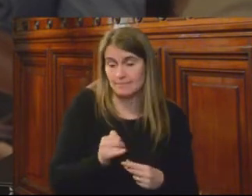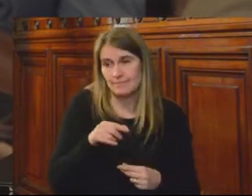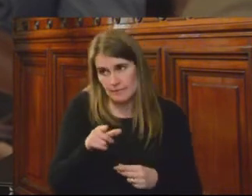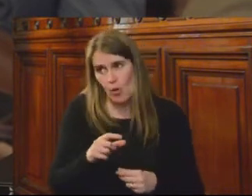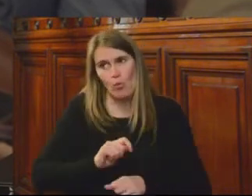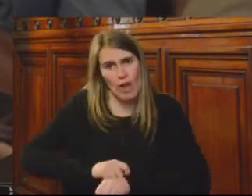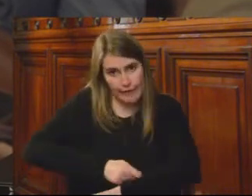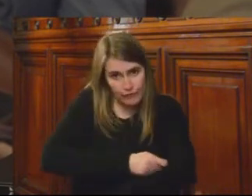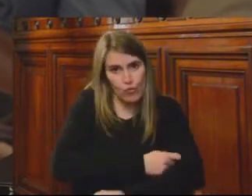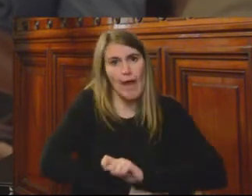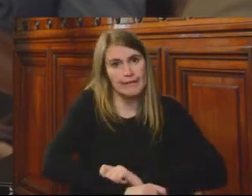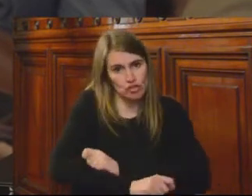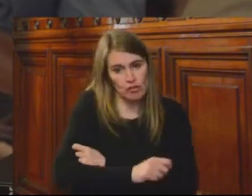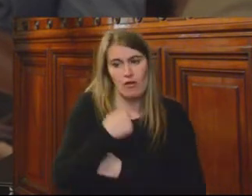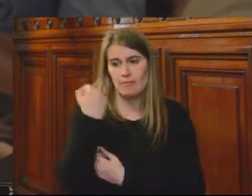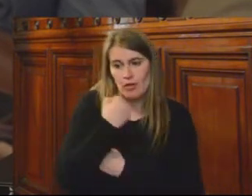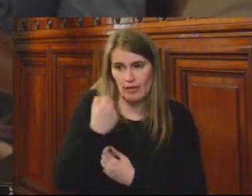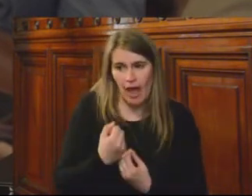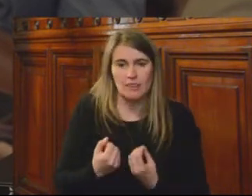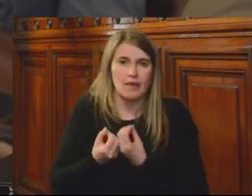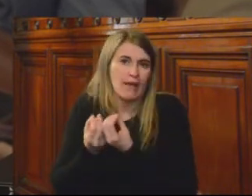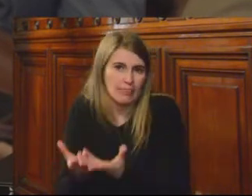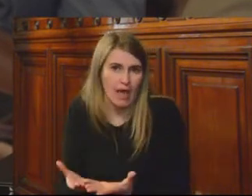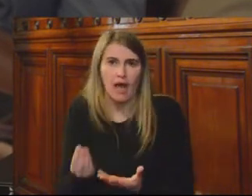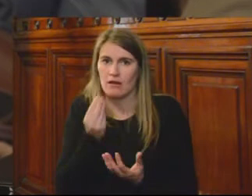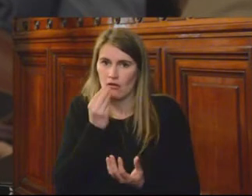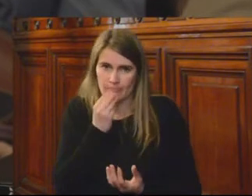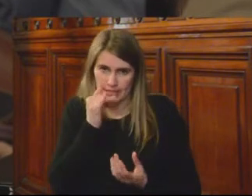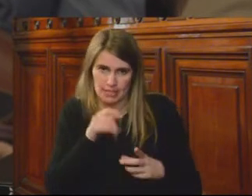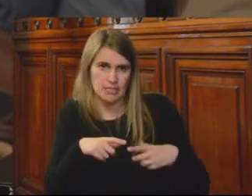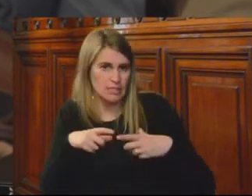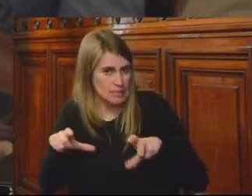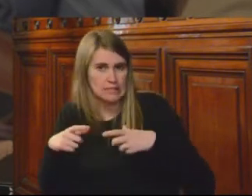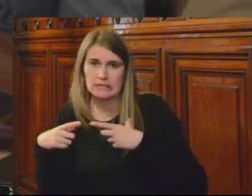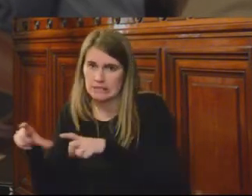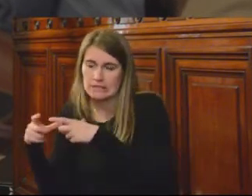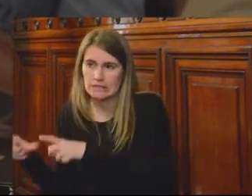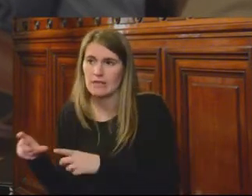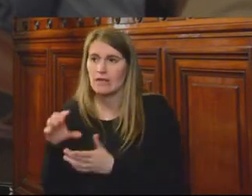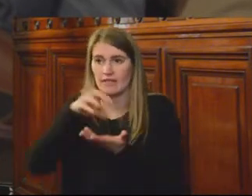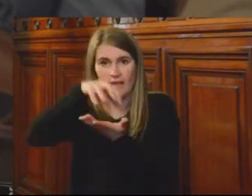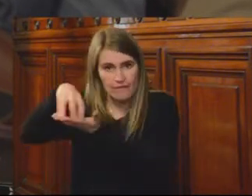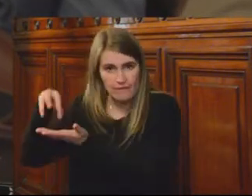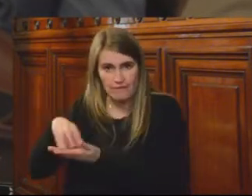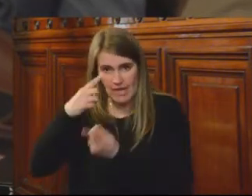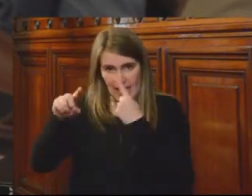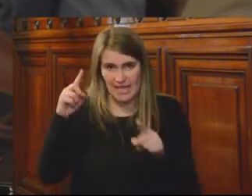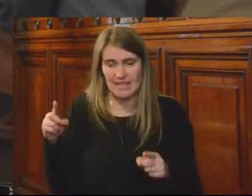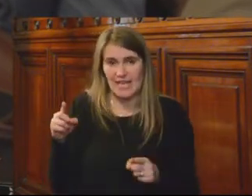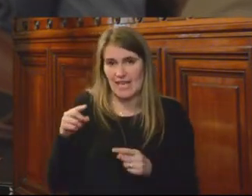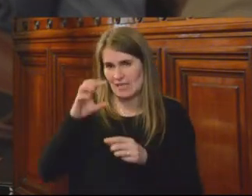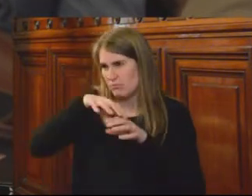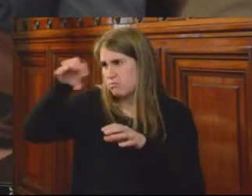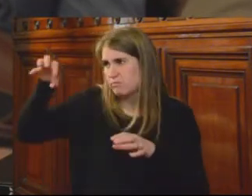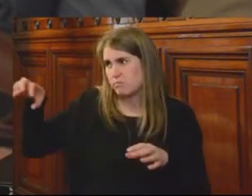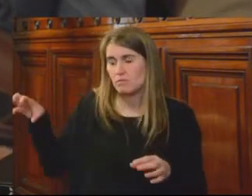esfuerzo importantísimo por llevar a cabo o lograr que en distintas instituciones, un grupo importante de instituciones